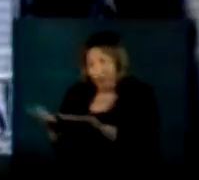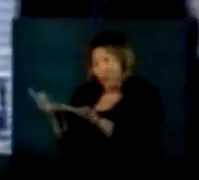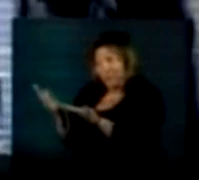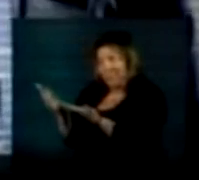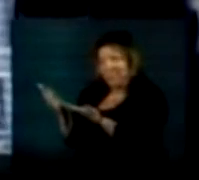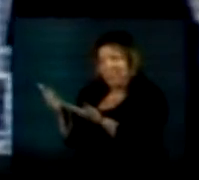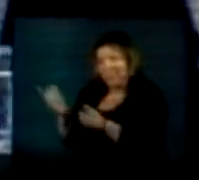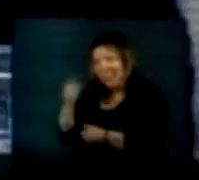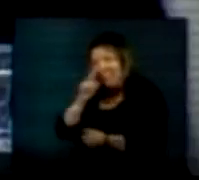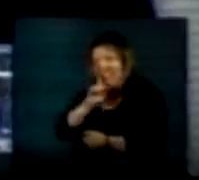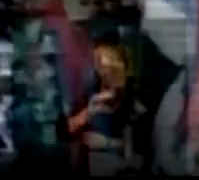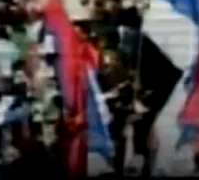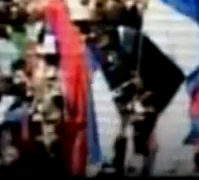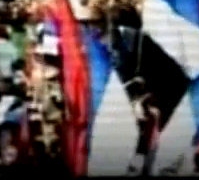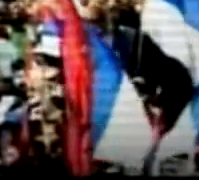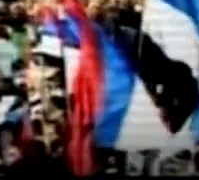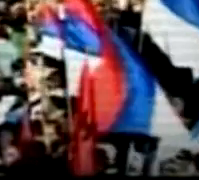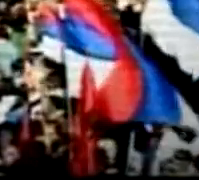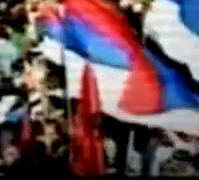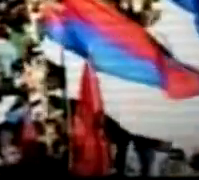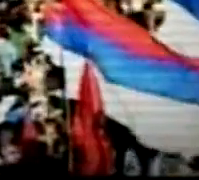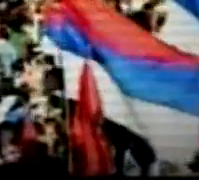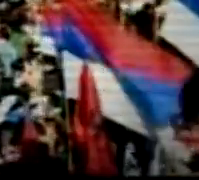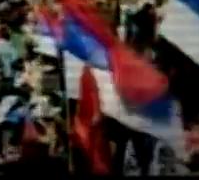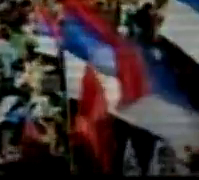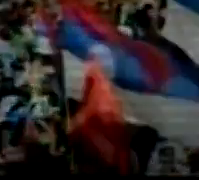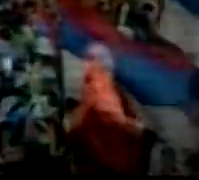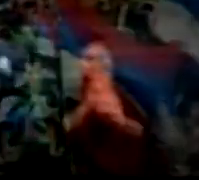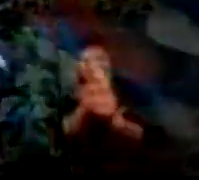¿Sabes una cosa, pueblo?